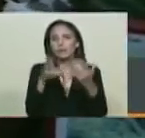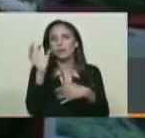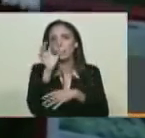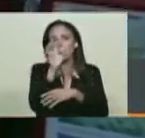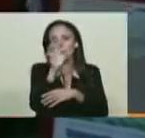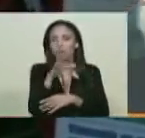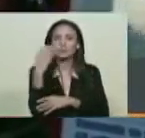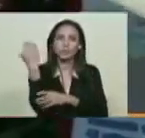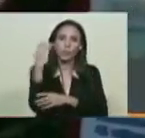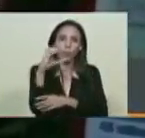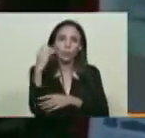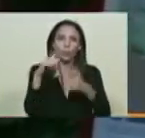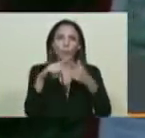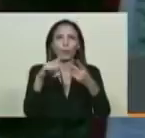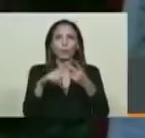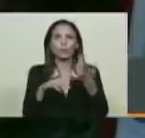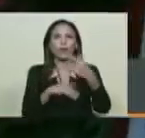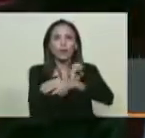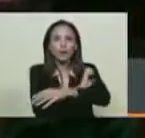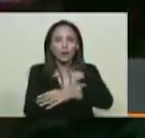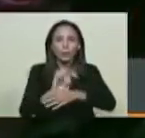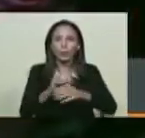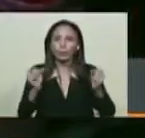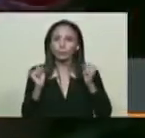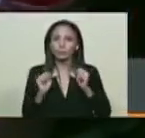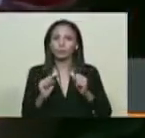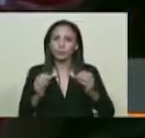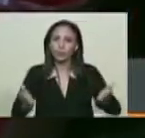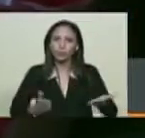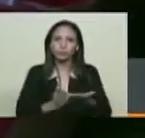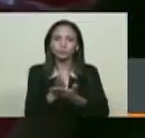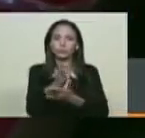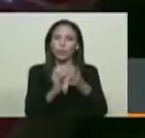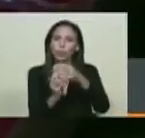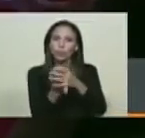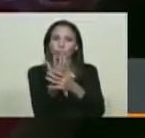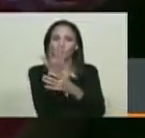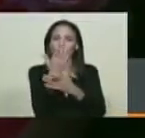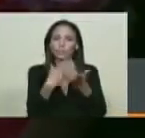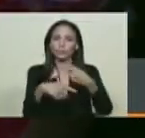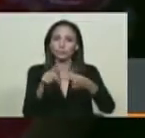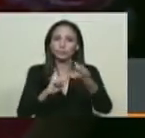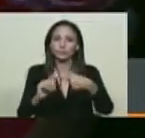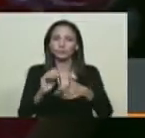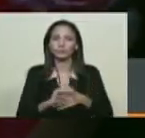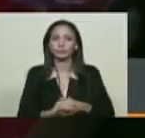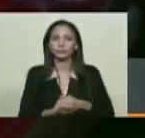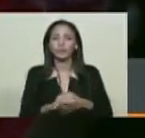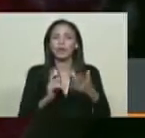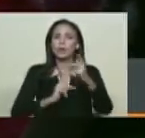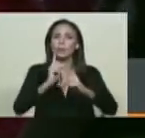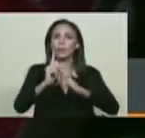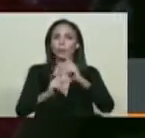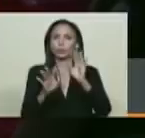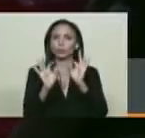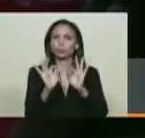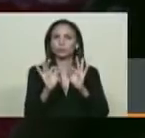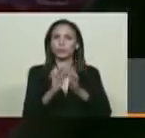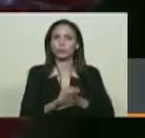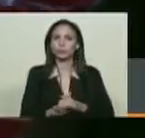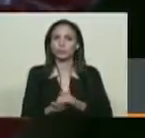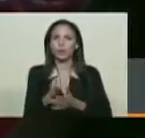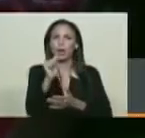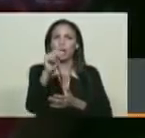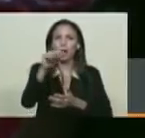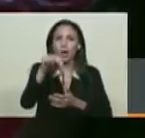lo son Colombia y Ecuador, en una potencia florícola. Este producto específicamente, que es el